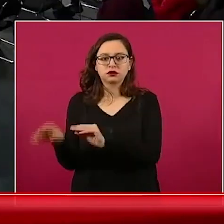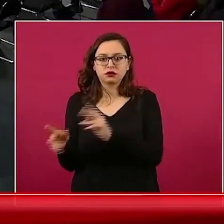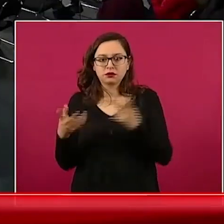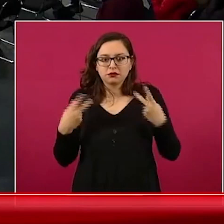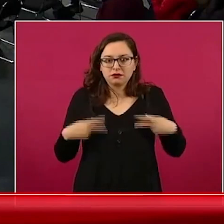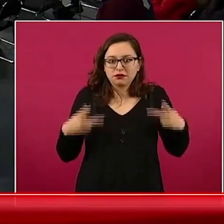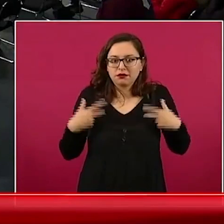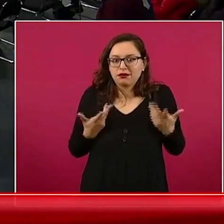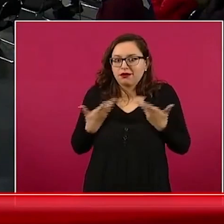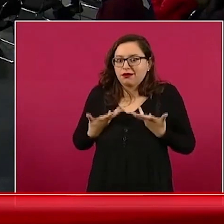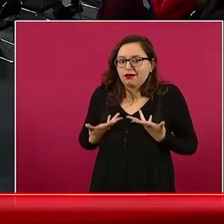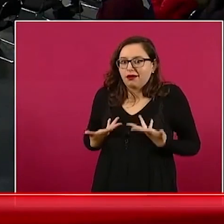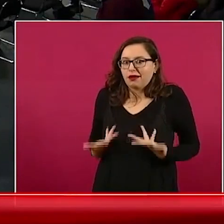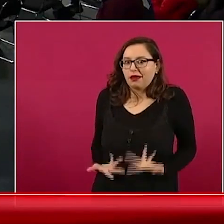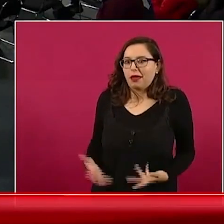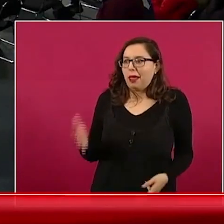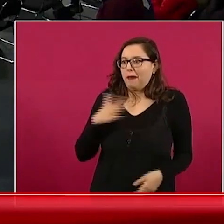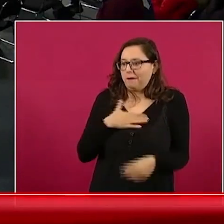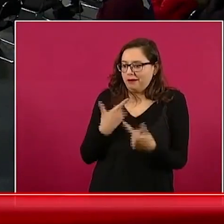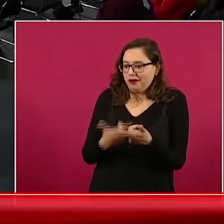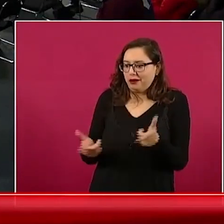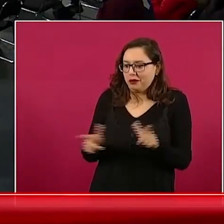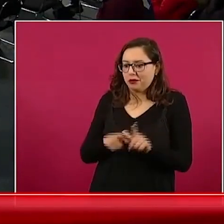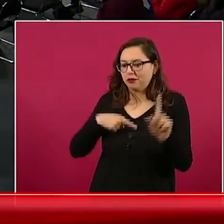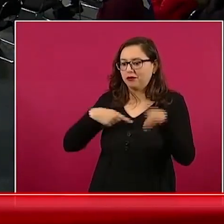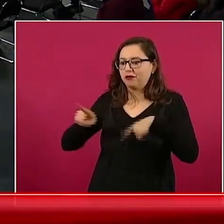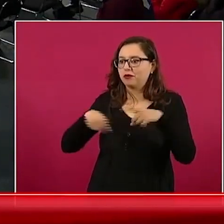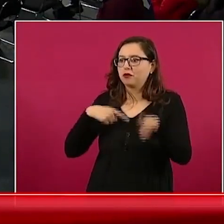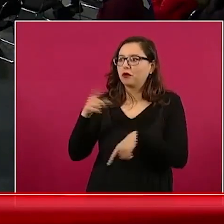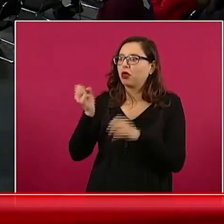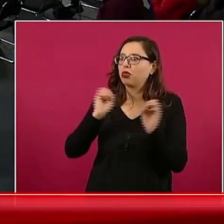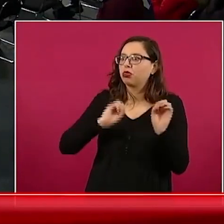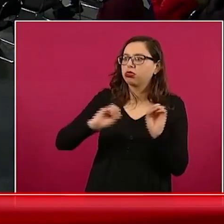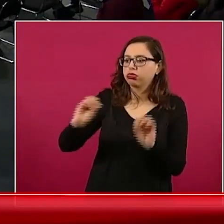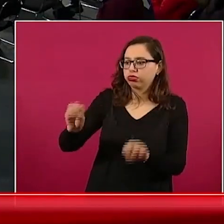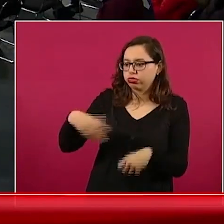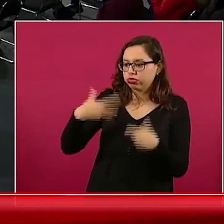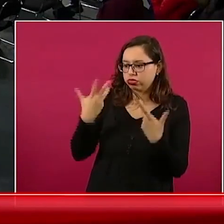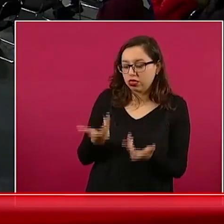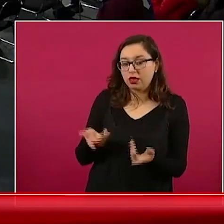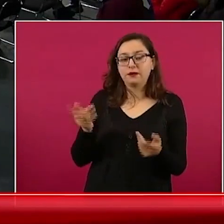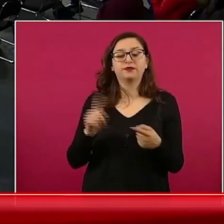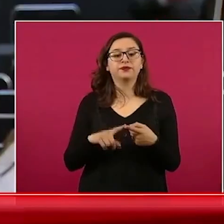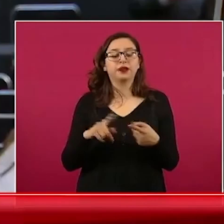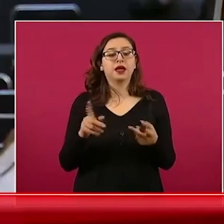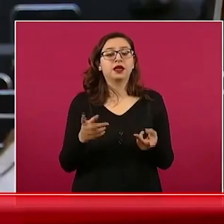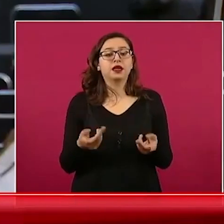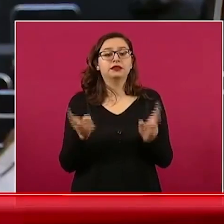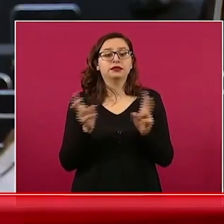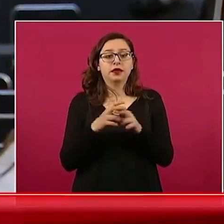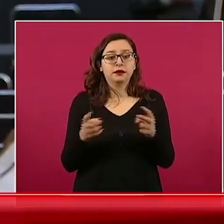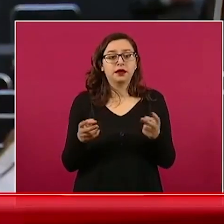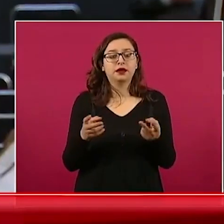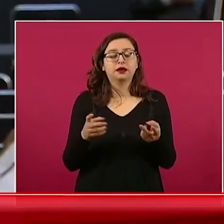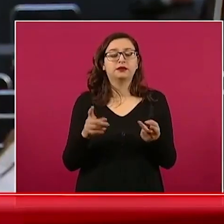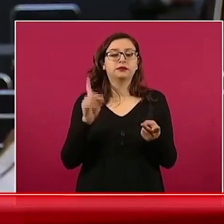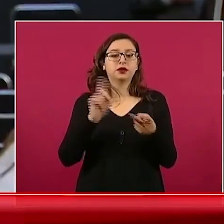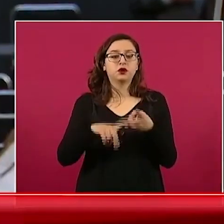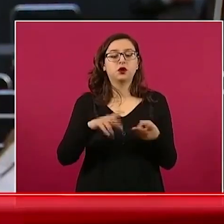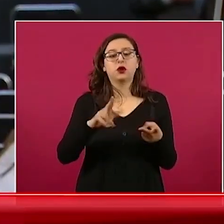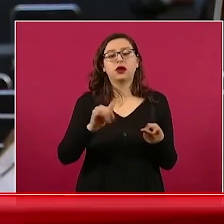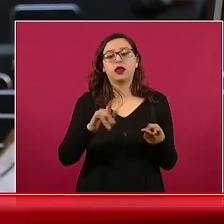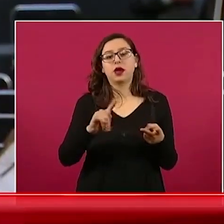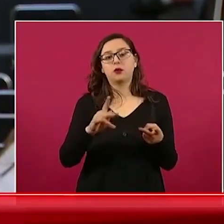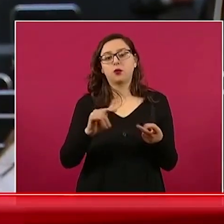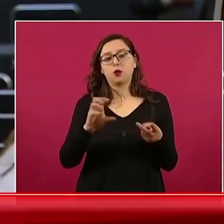aficiones futbolísticas. Así ha pasado ya en Tampico, en Irapuato, en Morelia, en Veracruz,